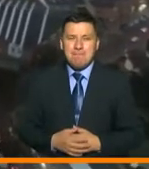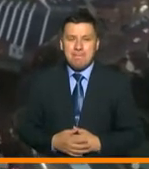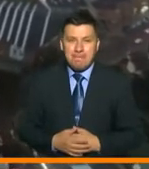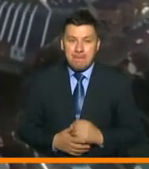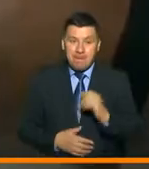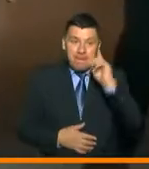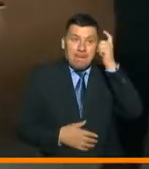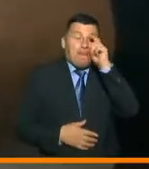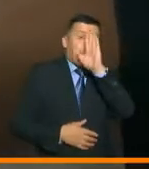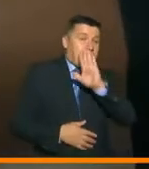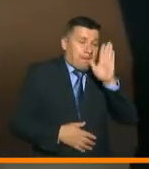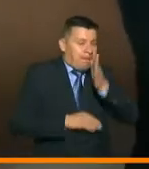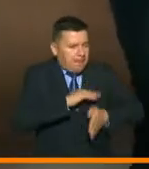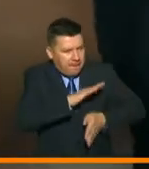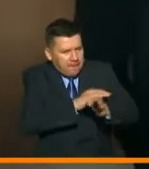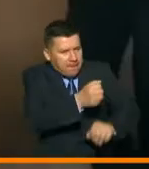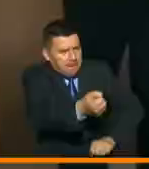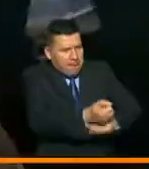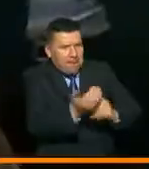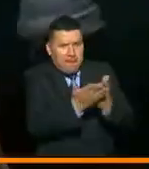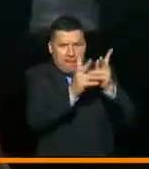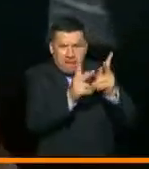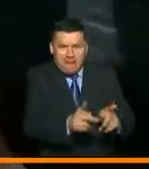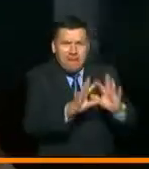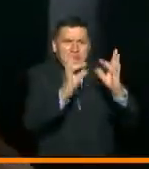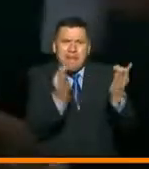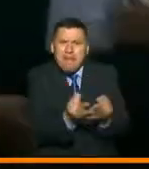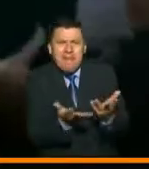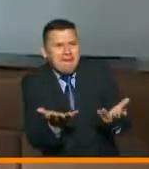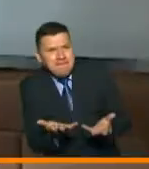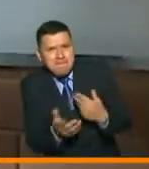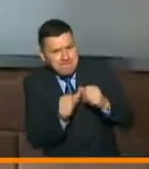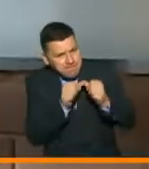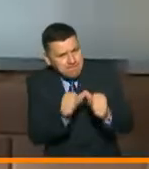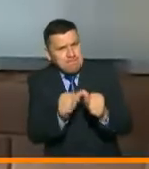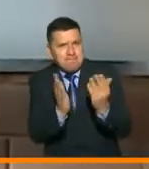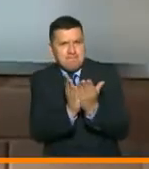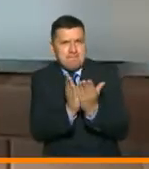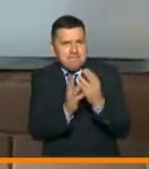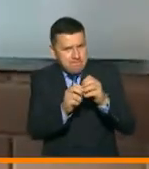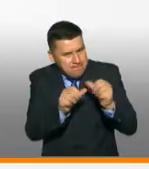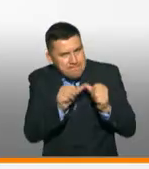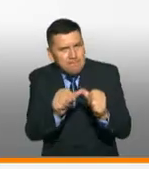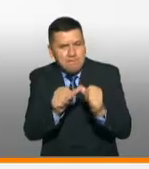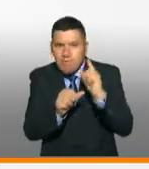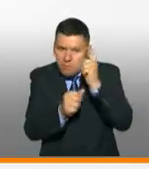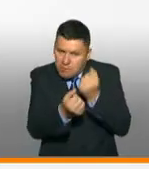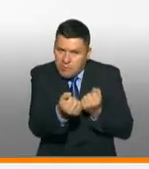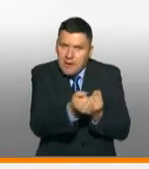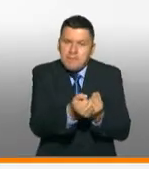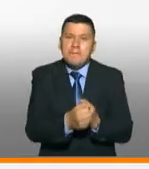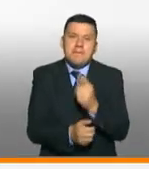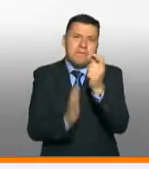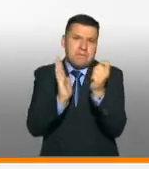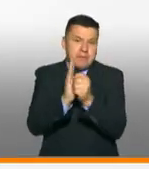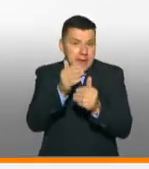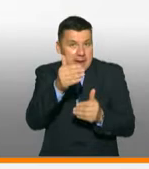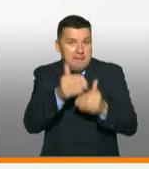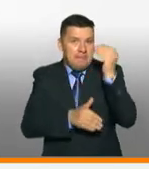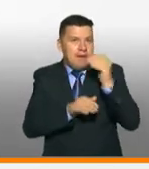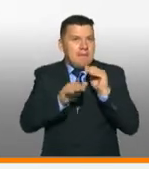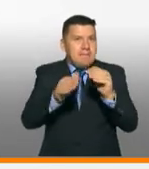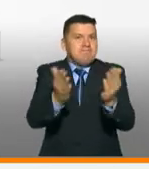El Gobierno Nacional continúa apoyando a los estudiantes y las familias para que permanezcan en el sistema educativo. Por esto, se dio inicio a